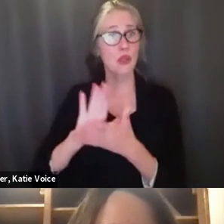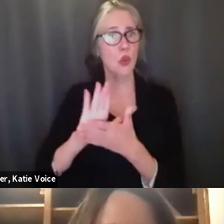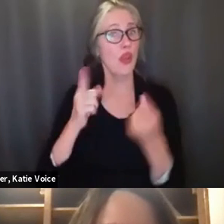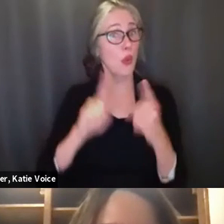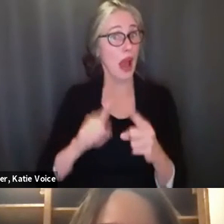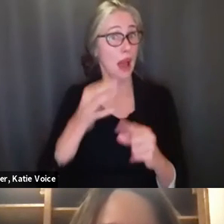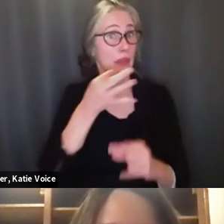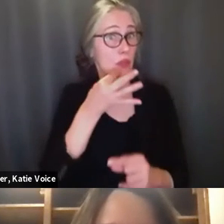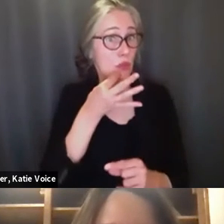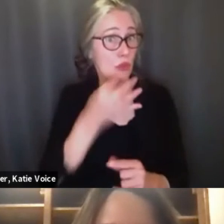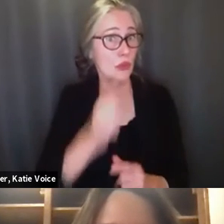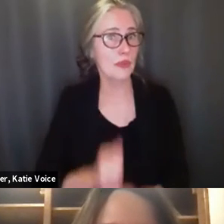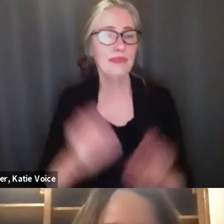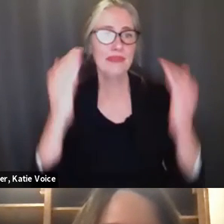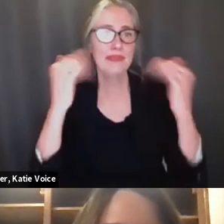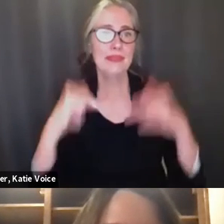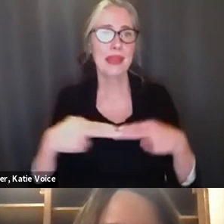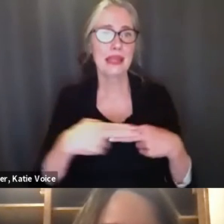diapositiva.